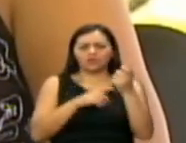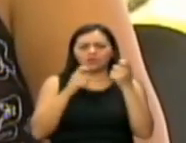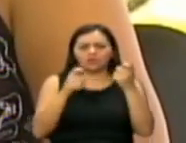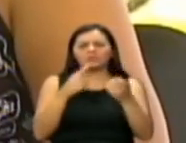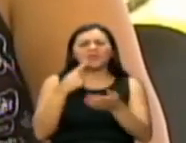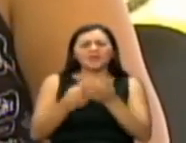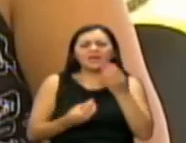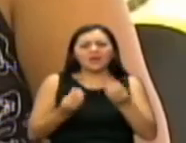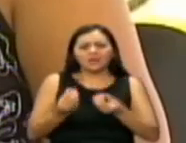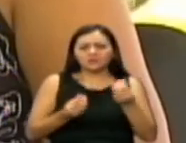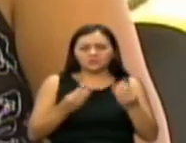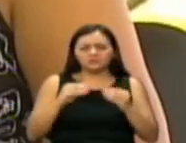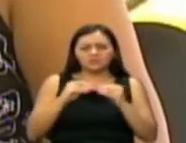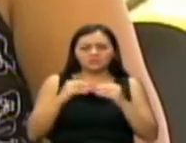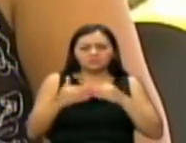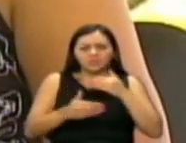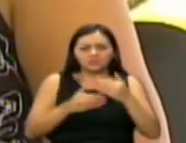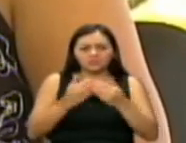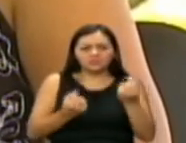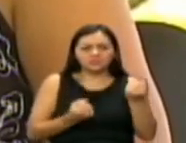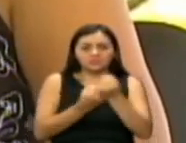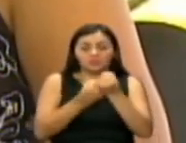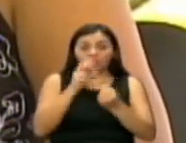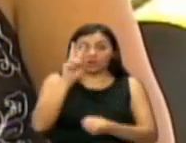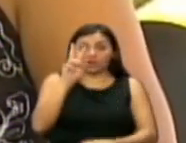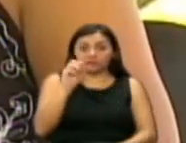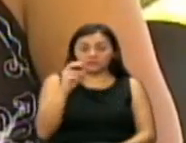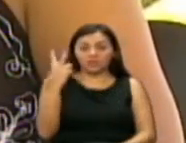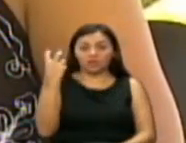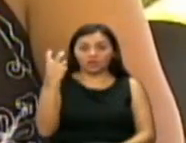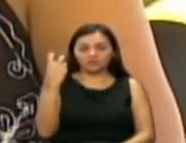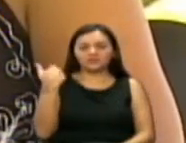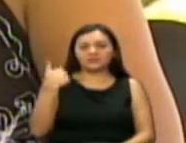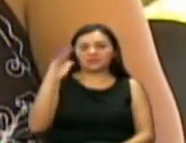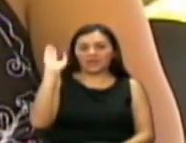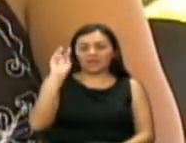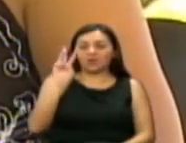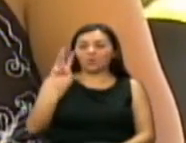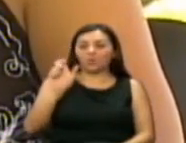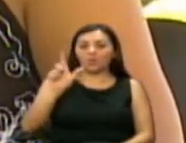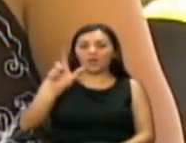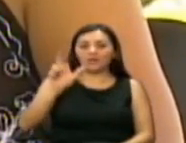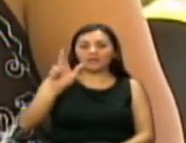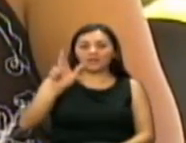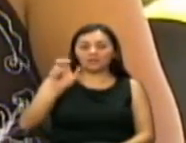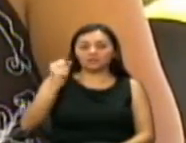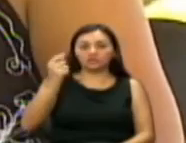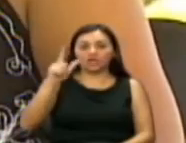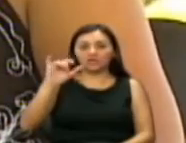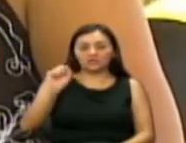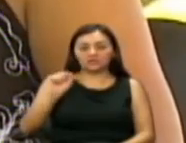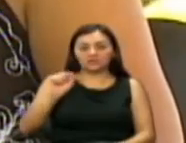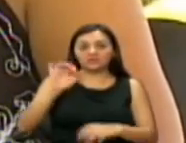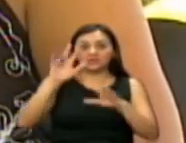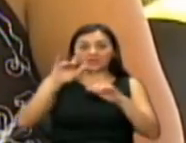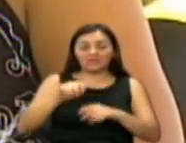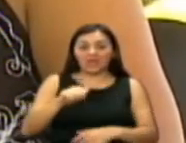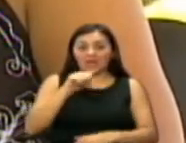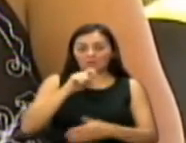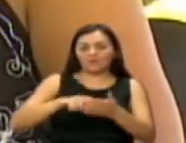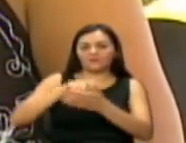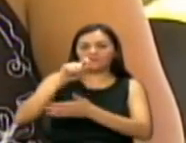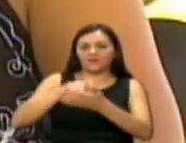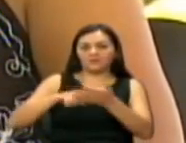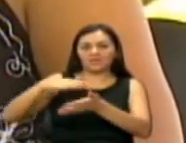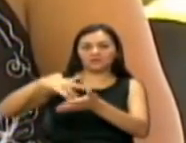falta para darle un empuje? En 2012 se hizo algo con su gobierno cuando Walter Solís, en ese entonces secretario del agua, firmó ya los estudios para,